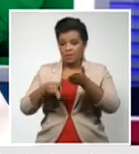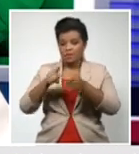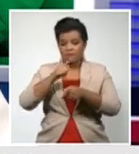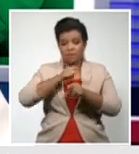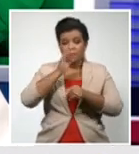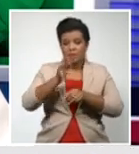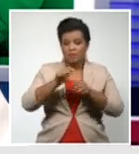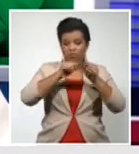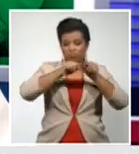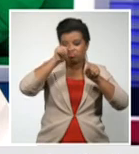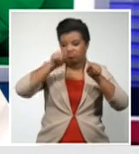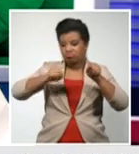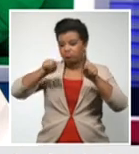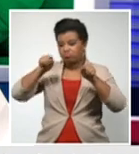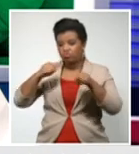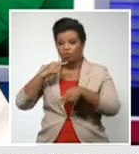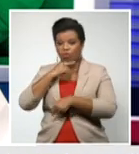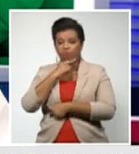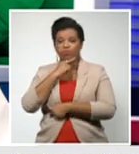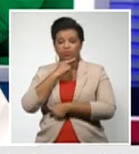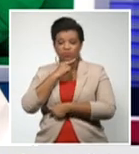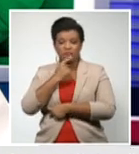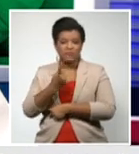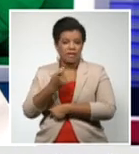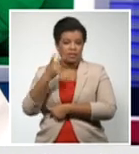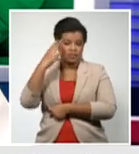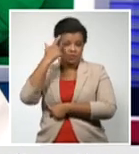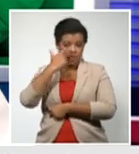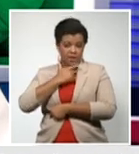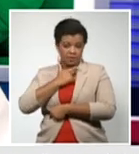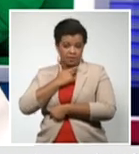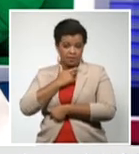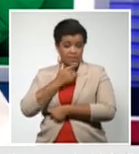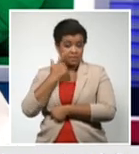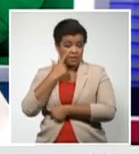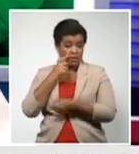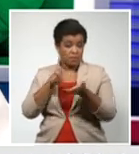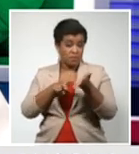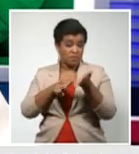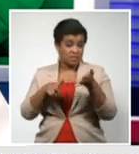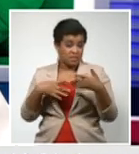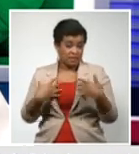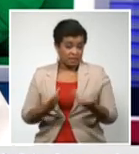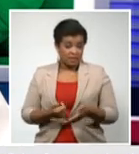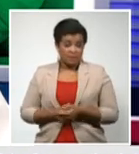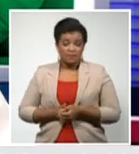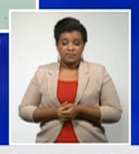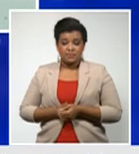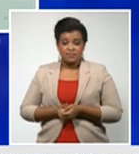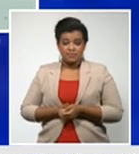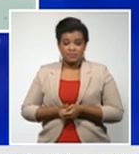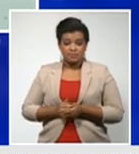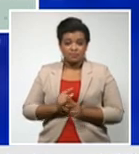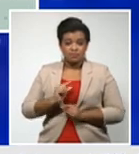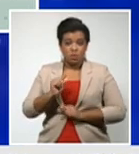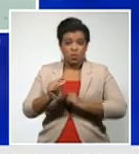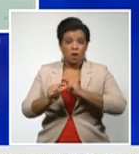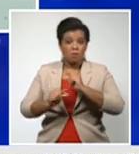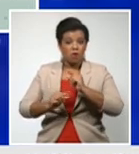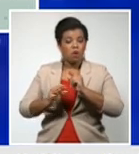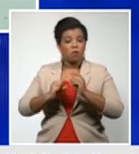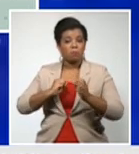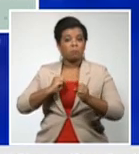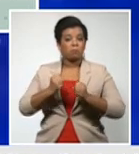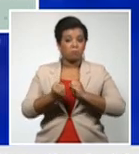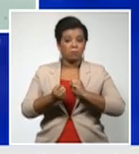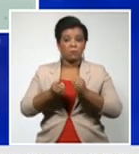excepto Ciego de Ávila, pues vemos que es una provincia que ha ido controlando el comportamiento